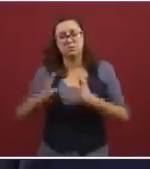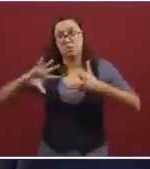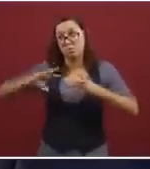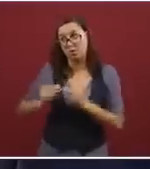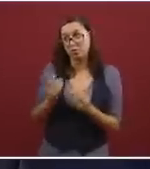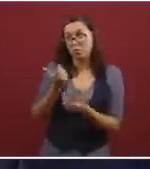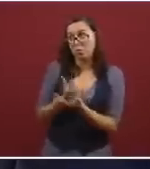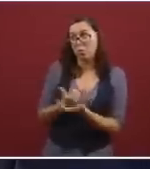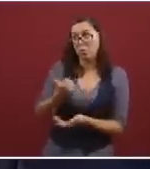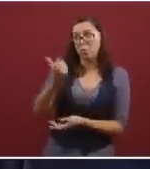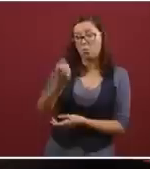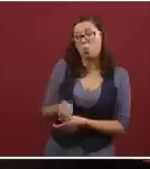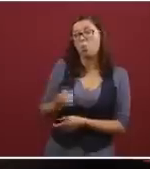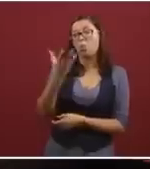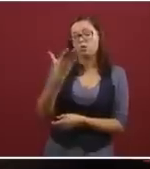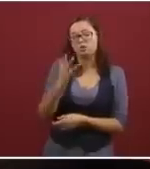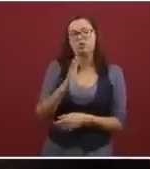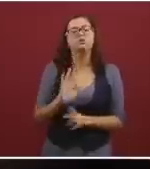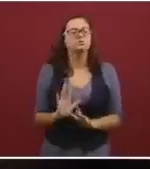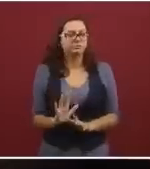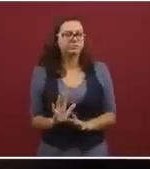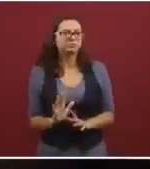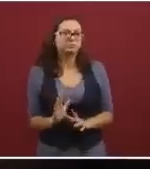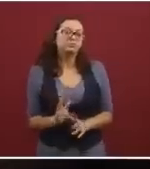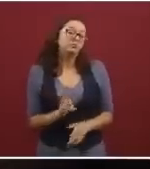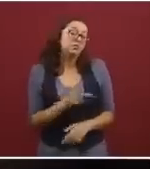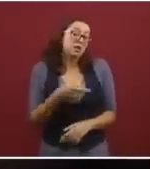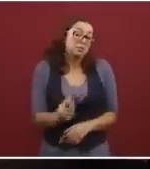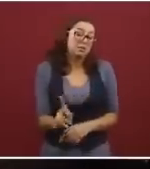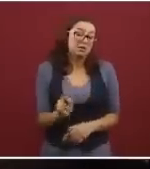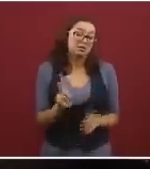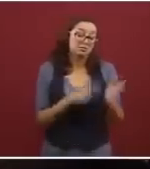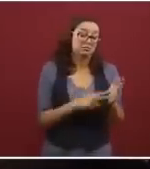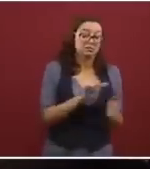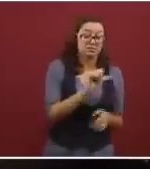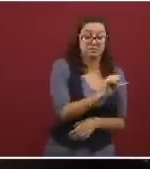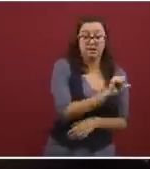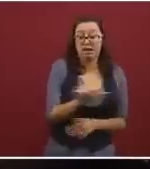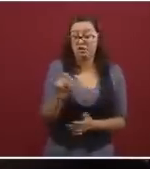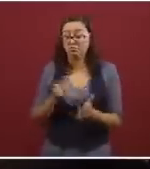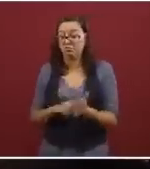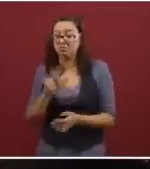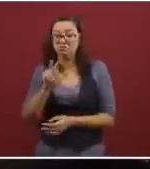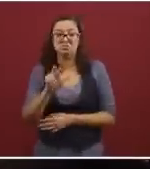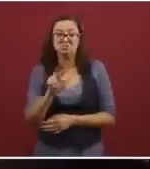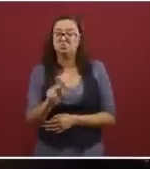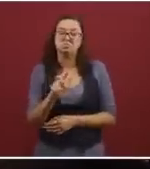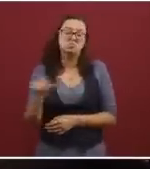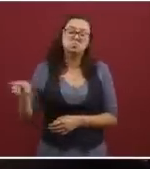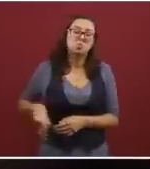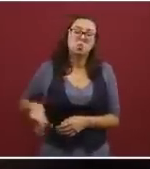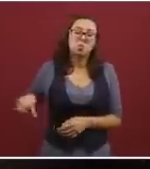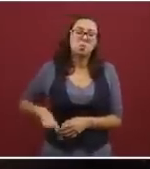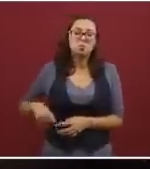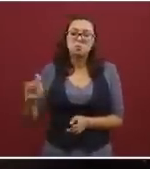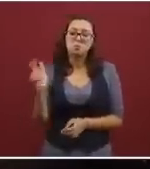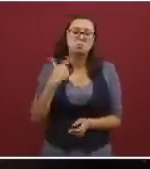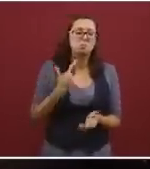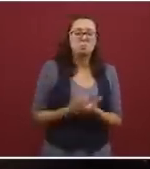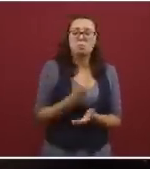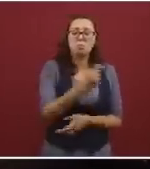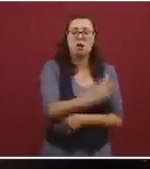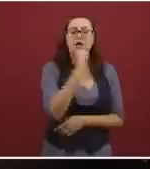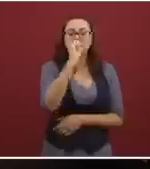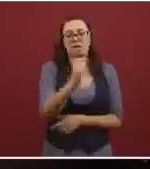2016 y hasta el 18 no se pagaron estos adeudos y nosotros estamos en proceso